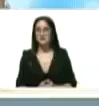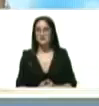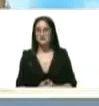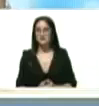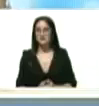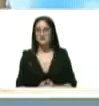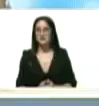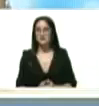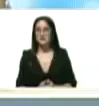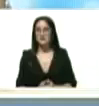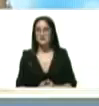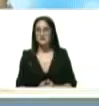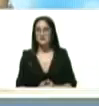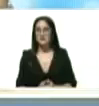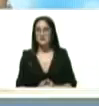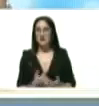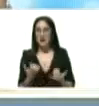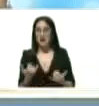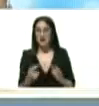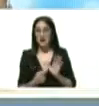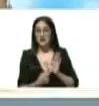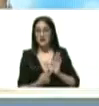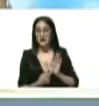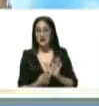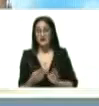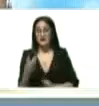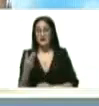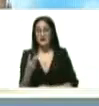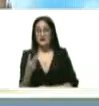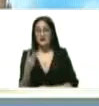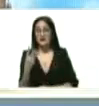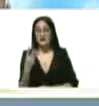Aquí está el